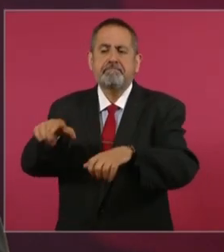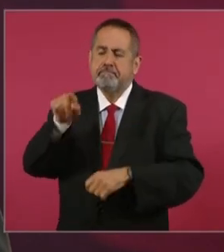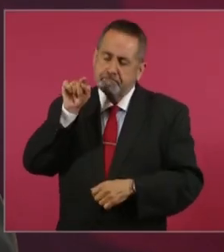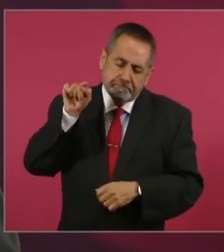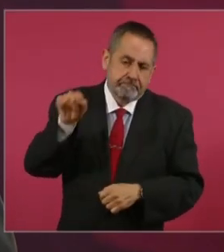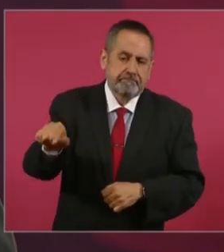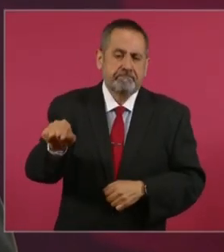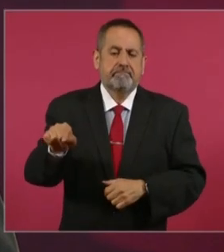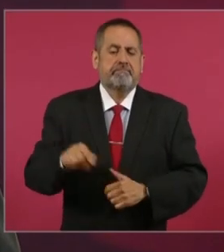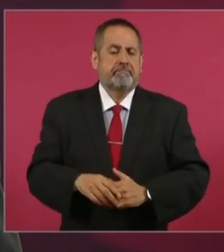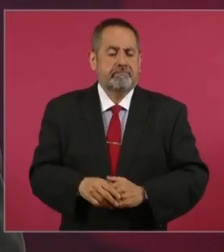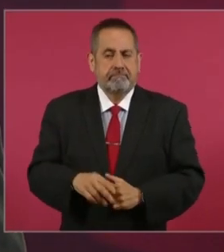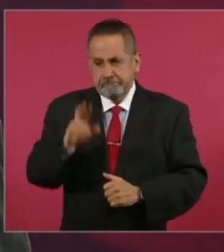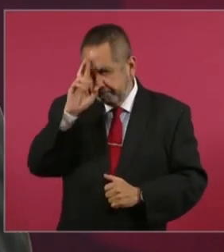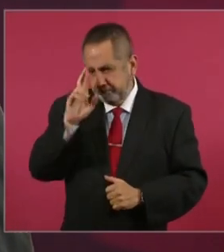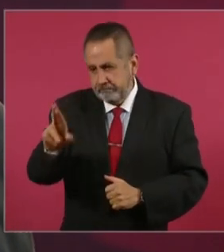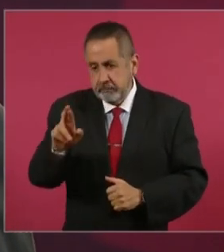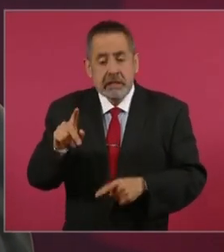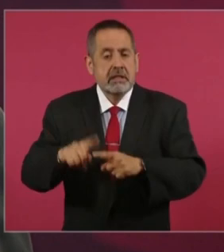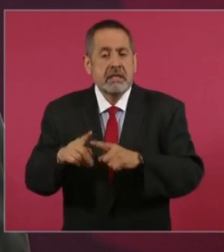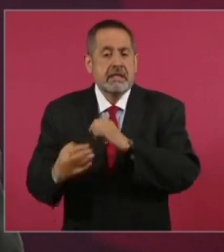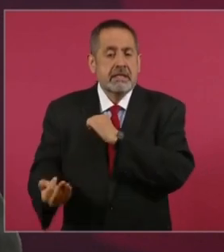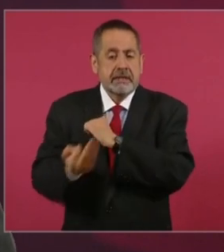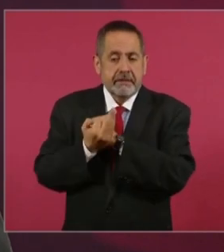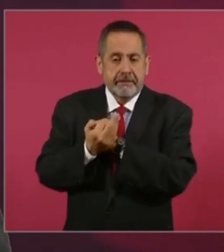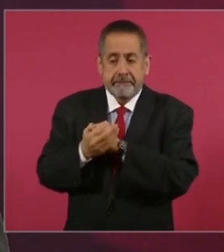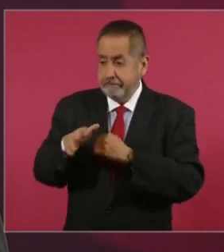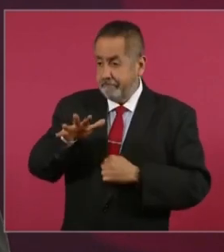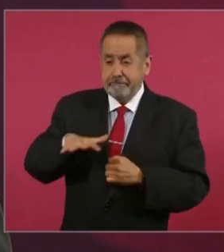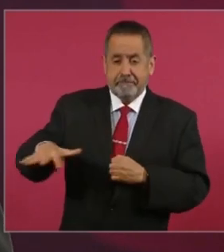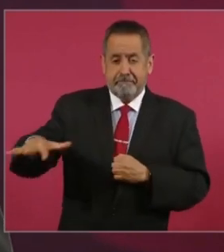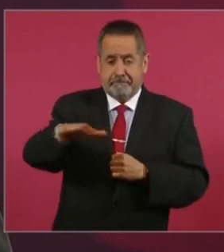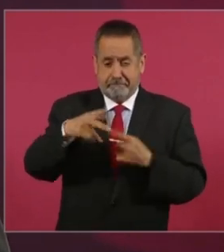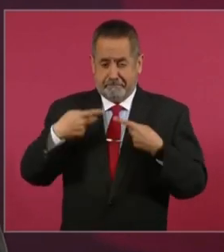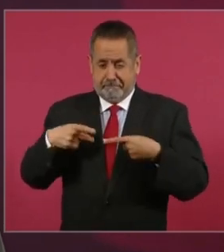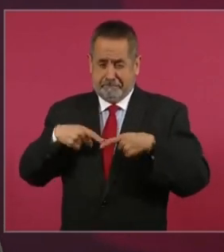¿Quién me defiende? El pueblo.